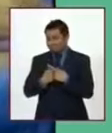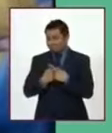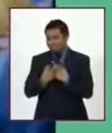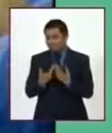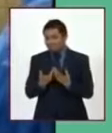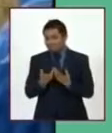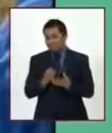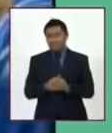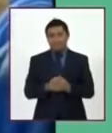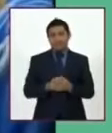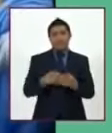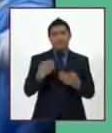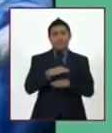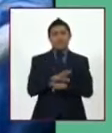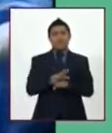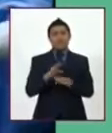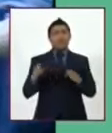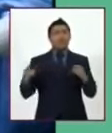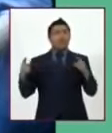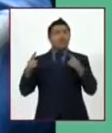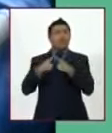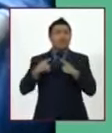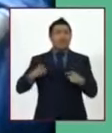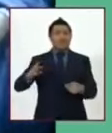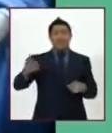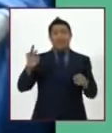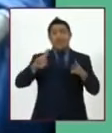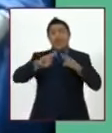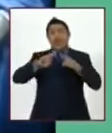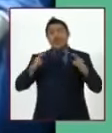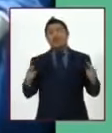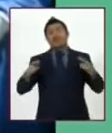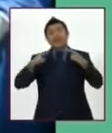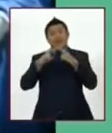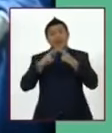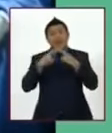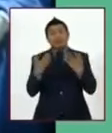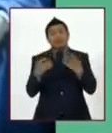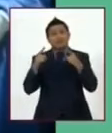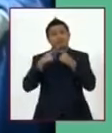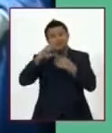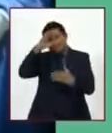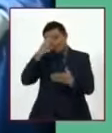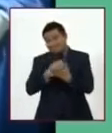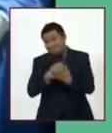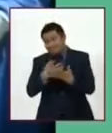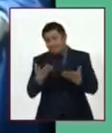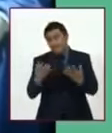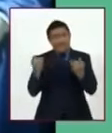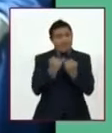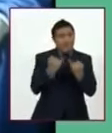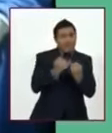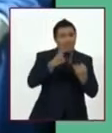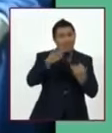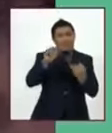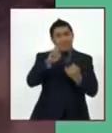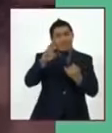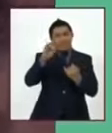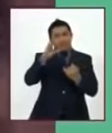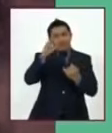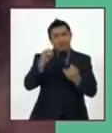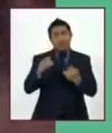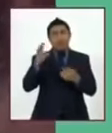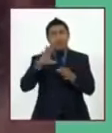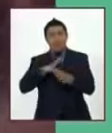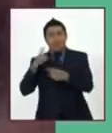la preeminencia religiosa, sobre todo de la Iglesia Católica. Y igual que en el caso del barroco, tendríamos varias fechas que